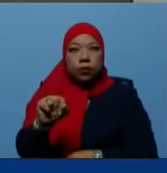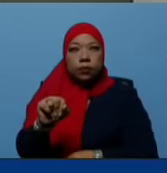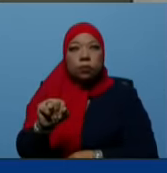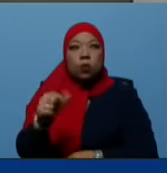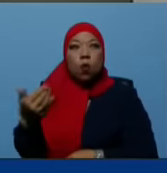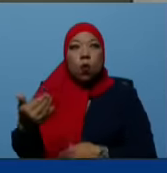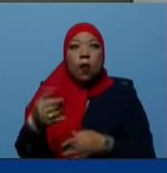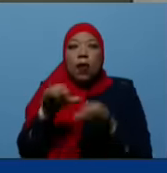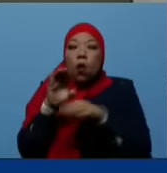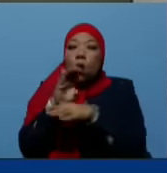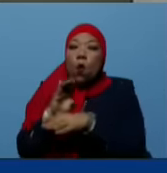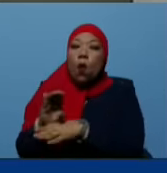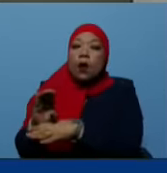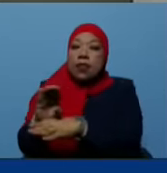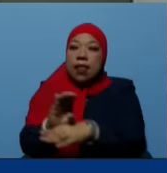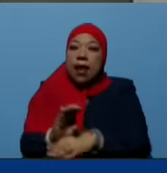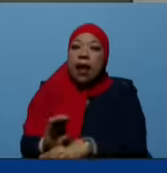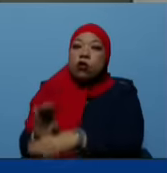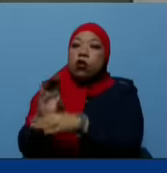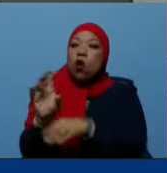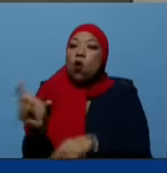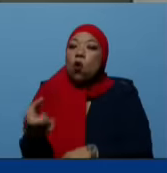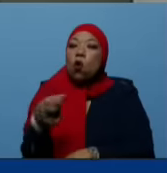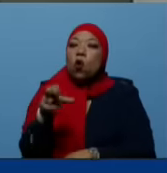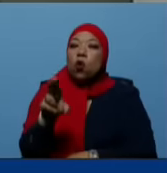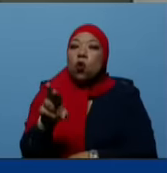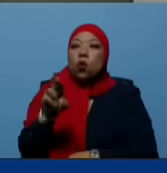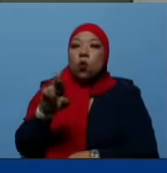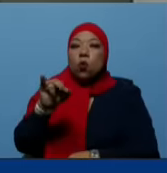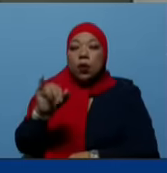Hemos preservado Guri.